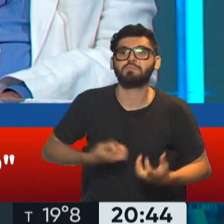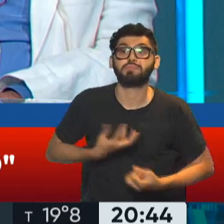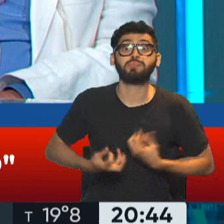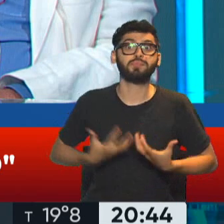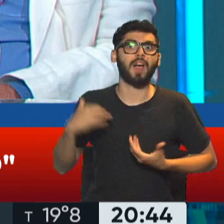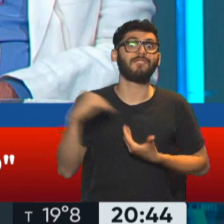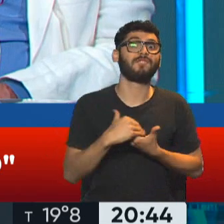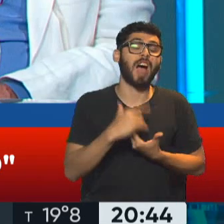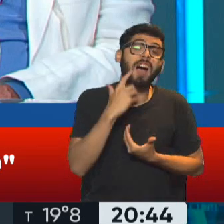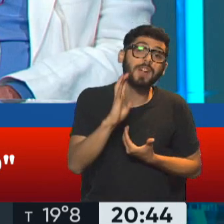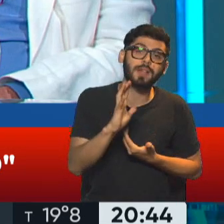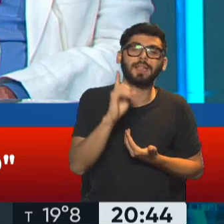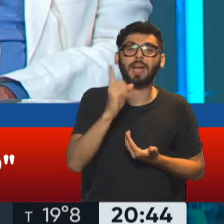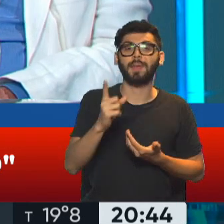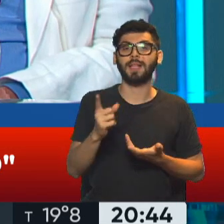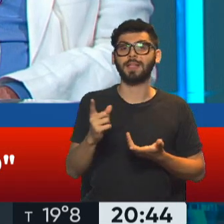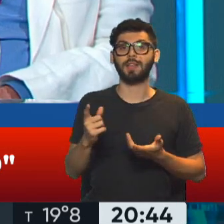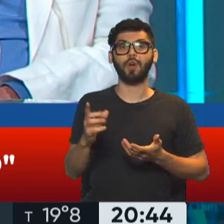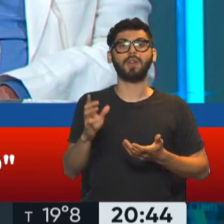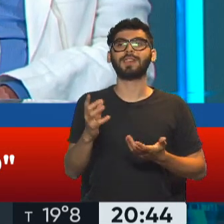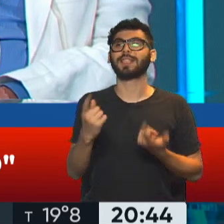una necesidad también de una cierta épica para ir a votar.